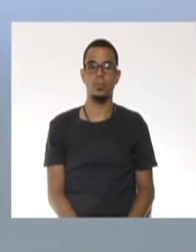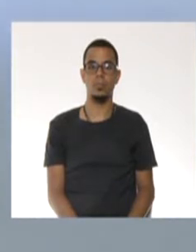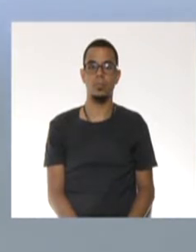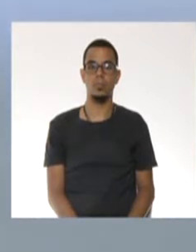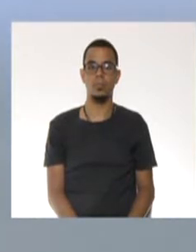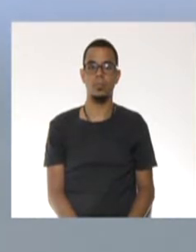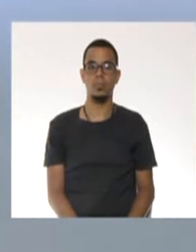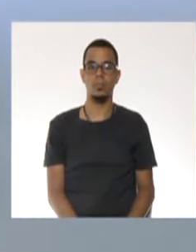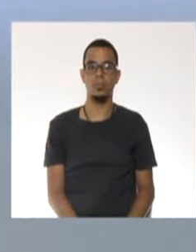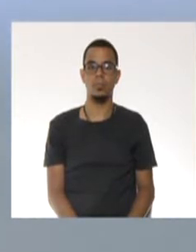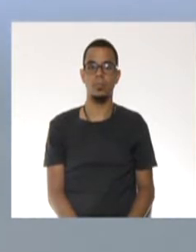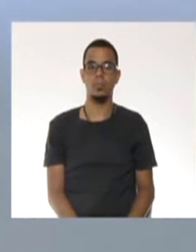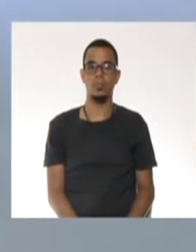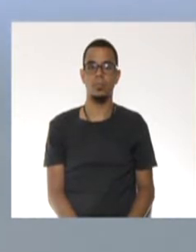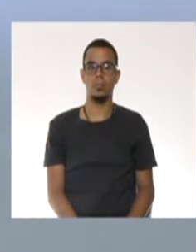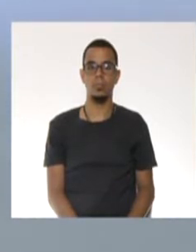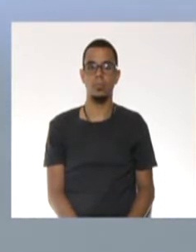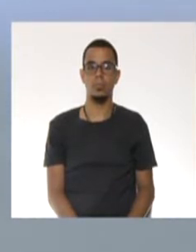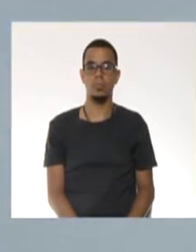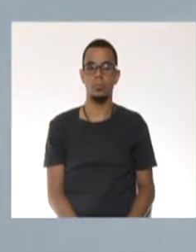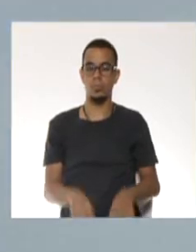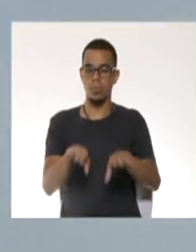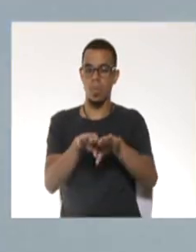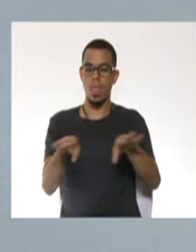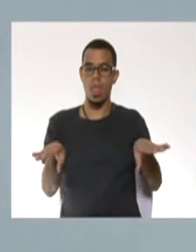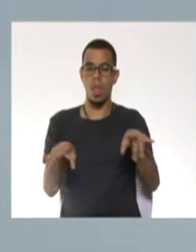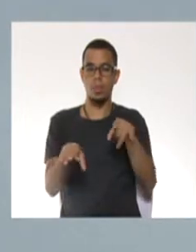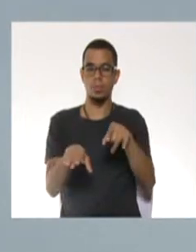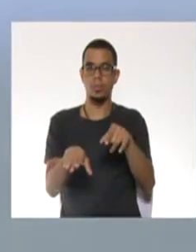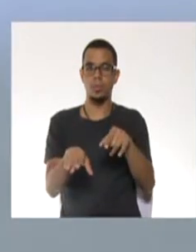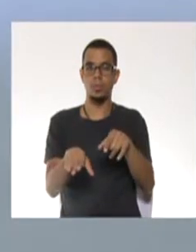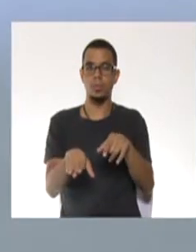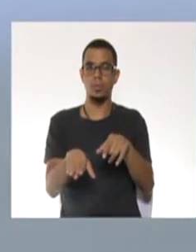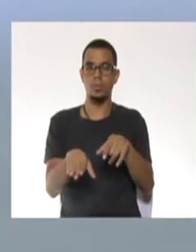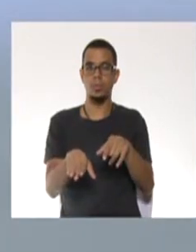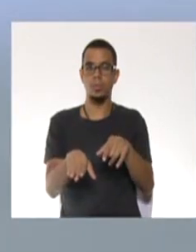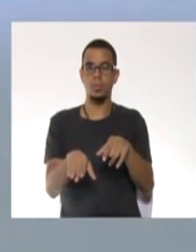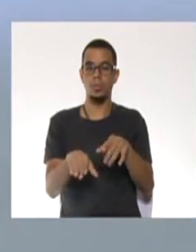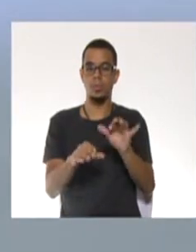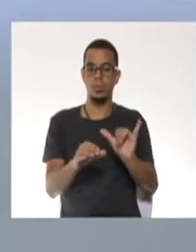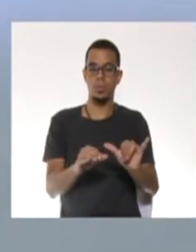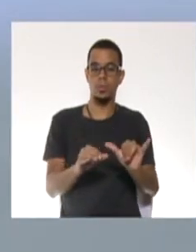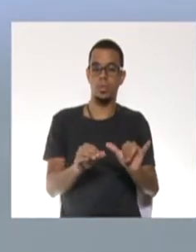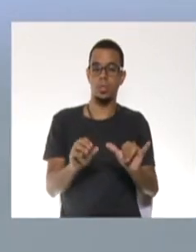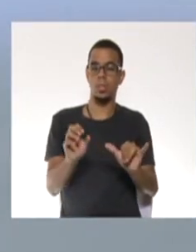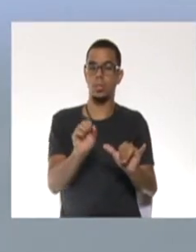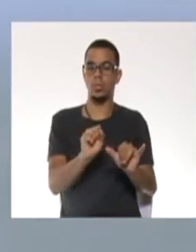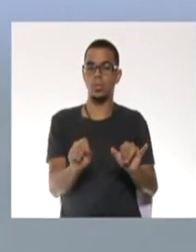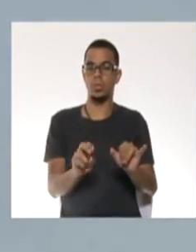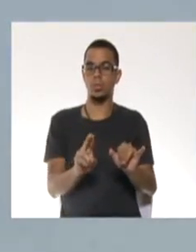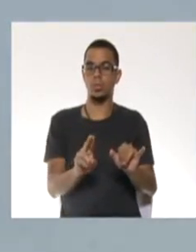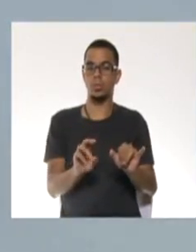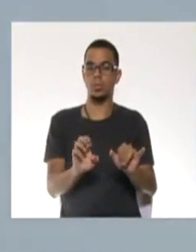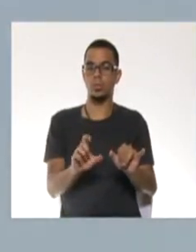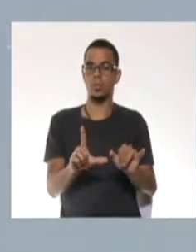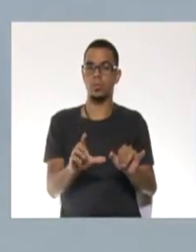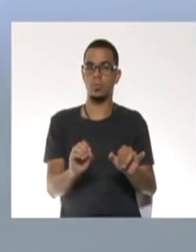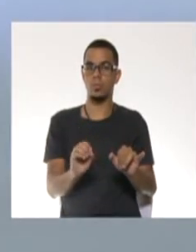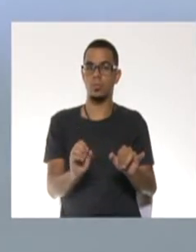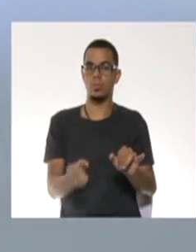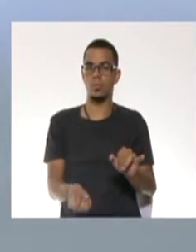altura, desde la superficie del suelo, que lo denominamos Y subsuelo. Entonces, hago el